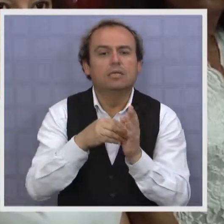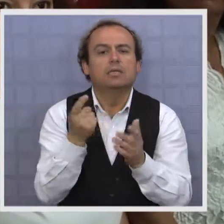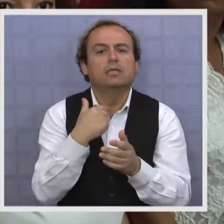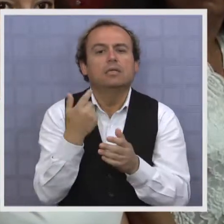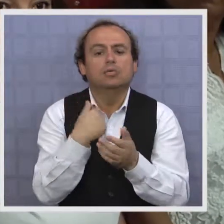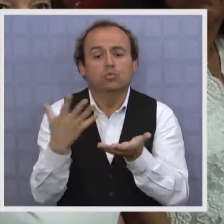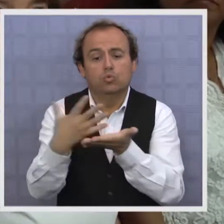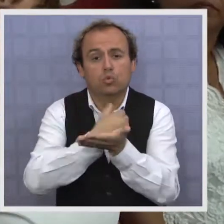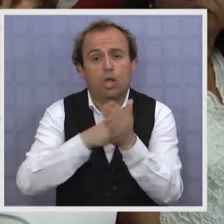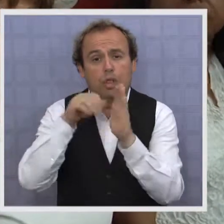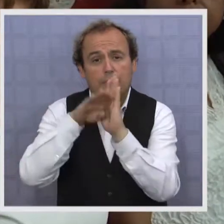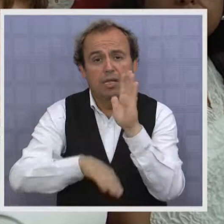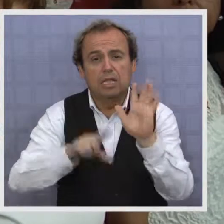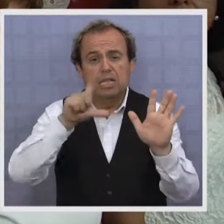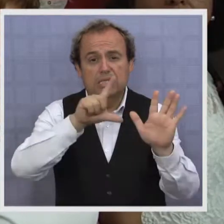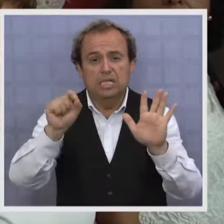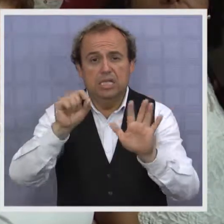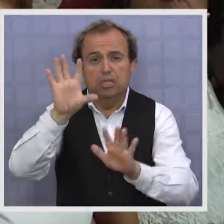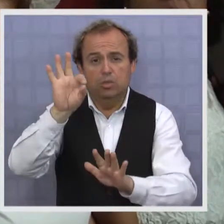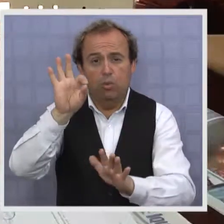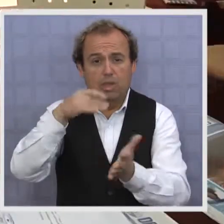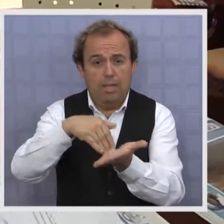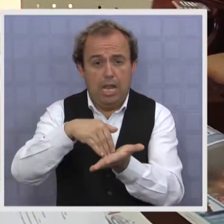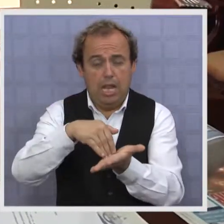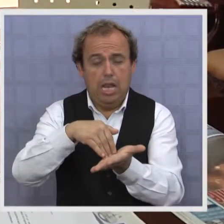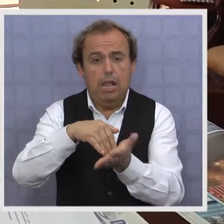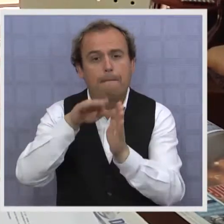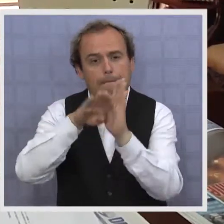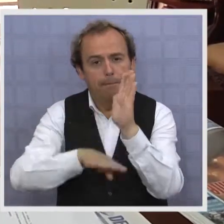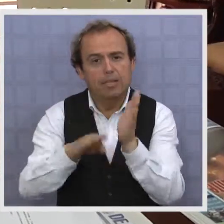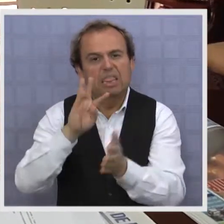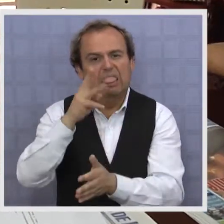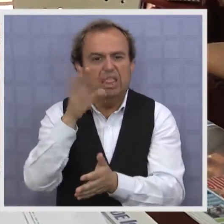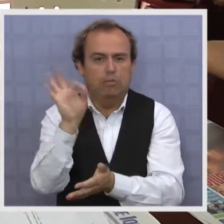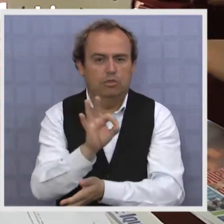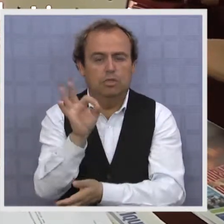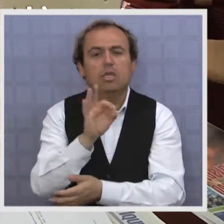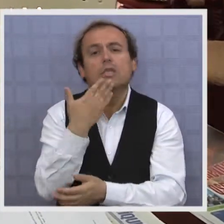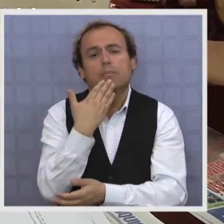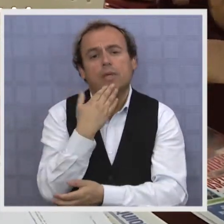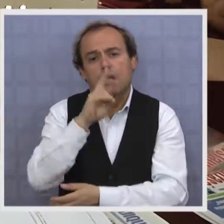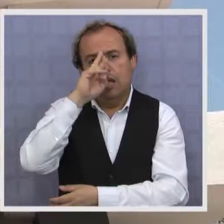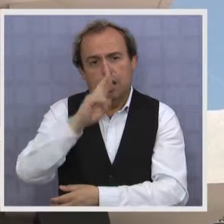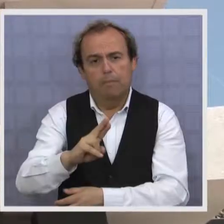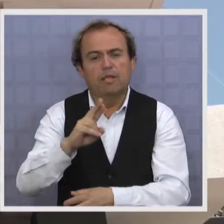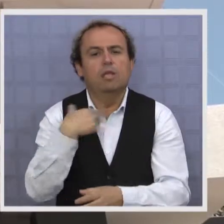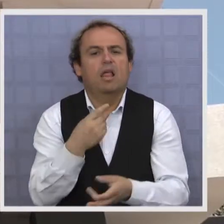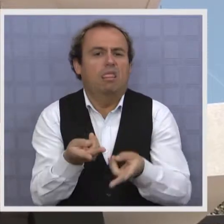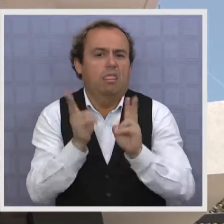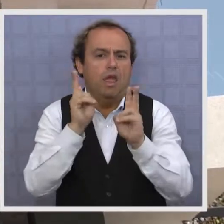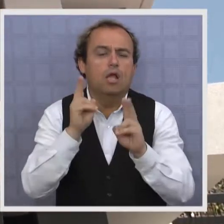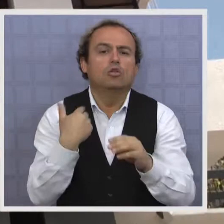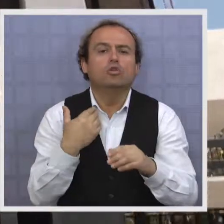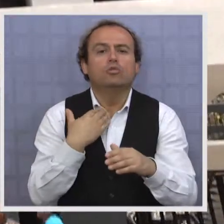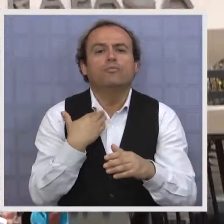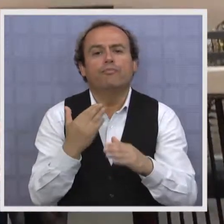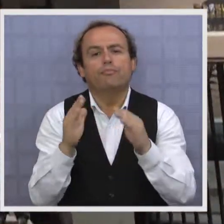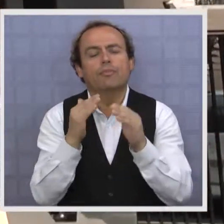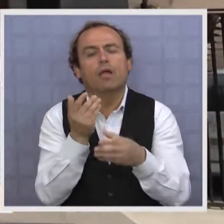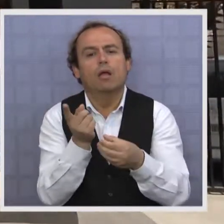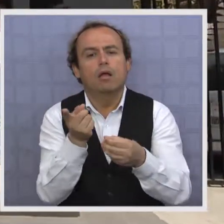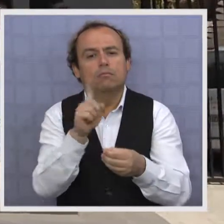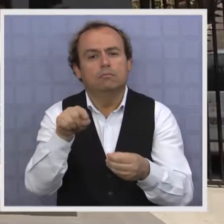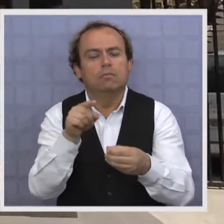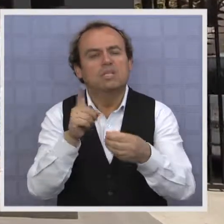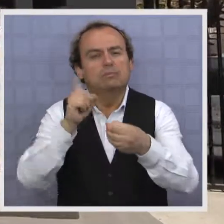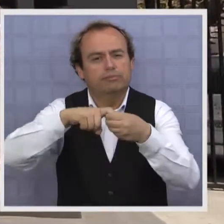rentas inferiores a 750 mil pesos, además del respeto a los derechos sindicales e incentivos al retiro y otros.